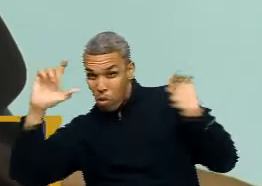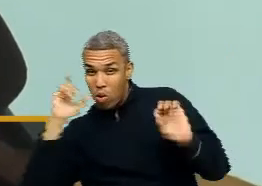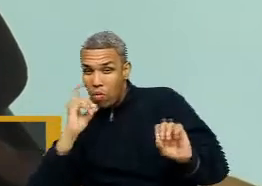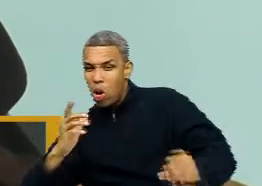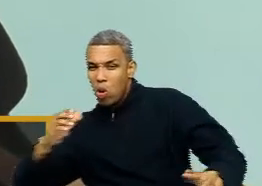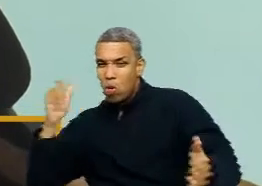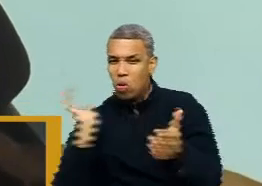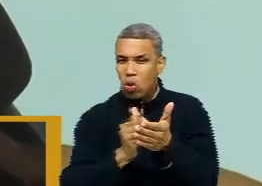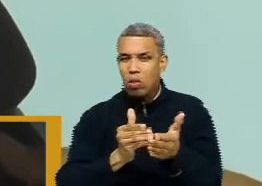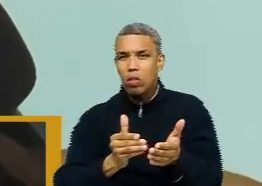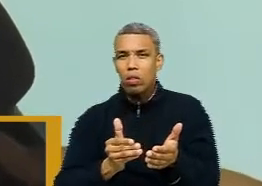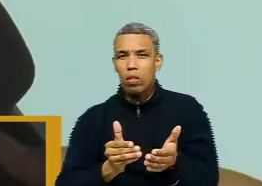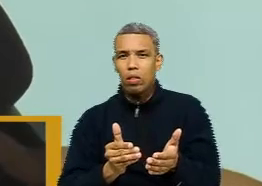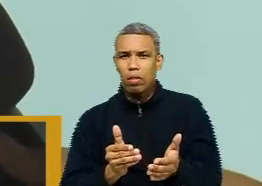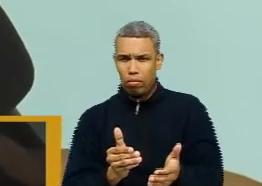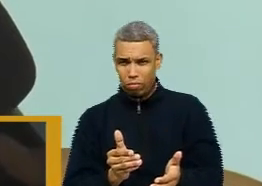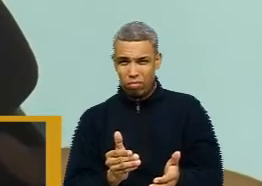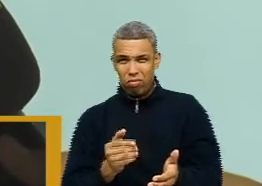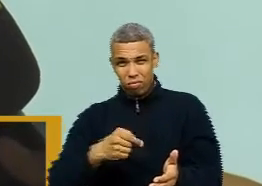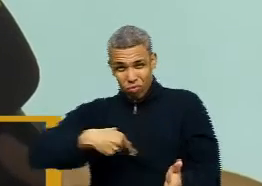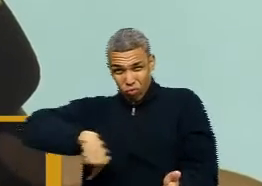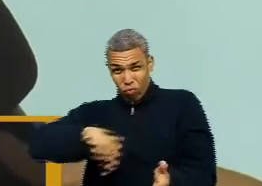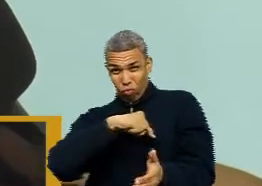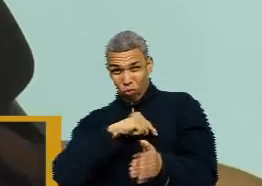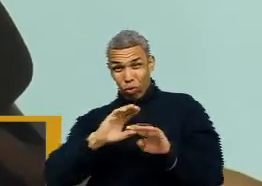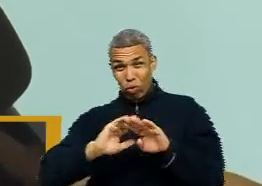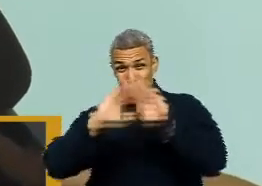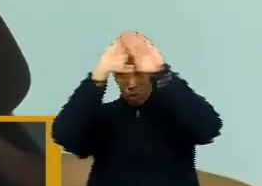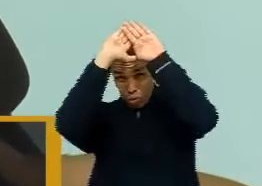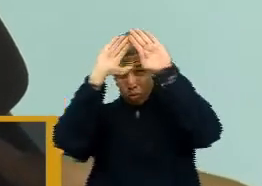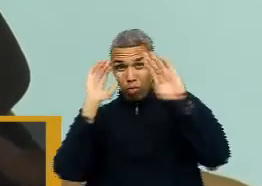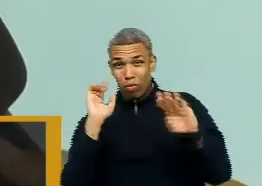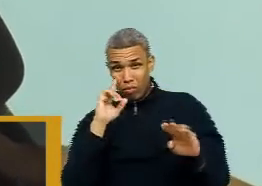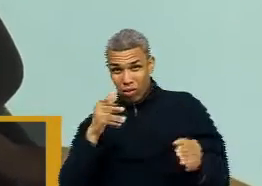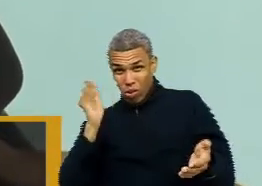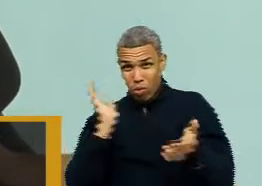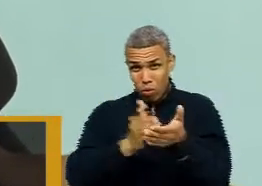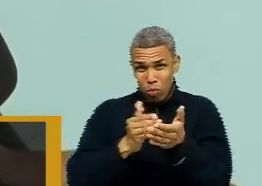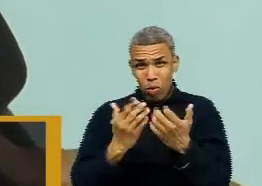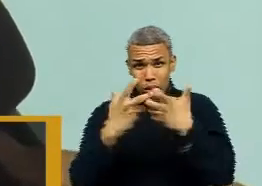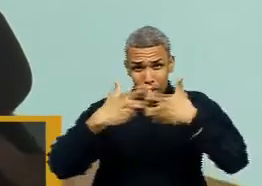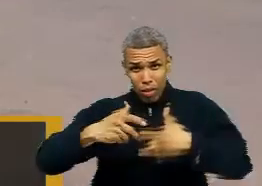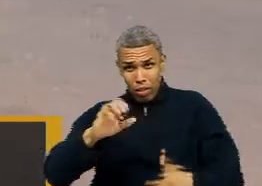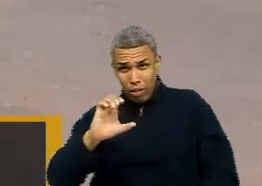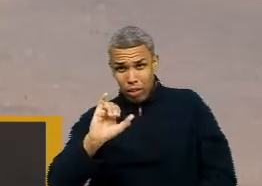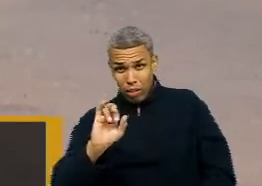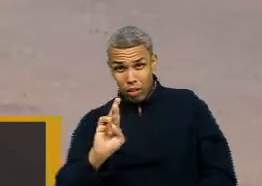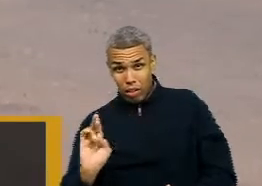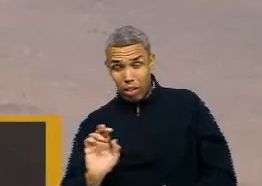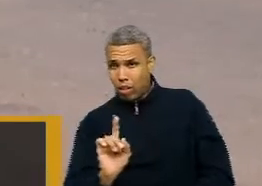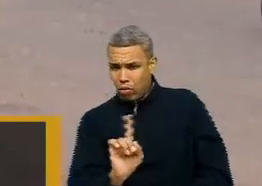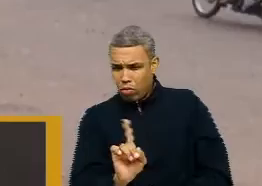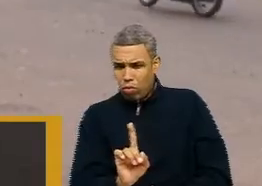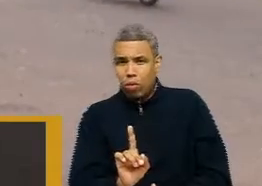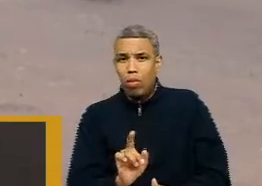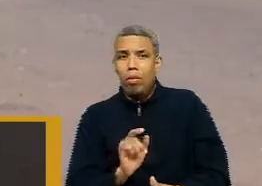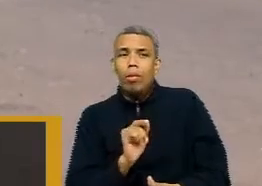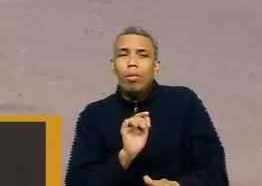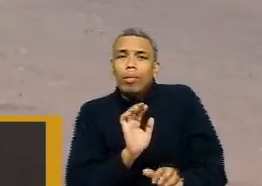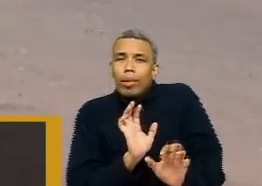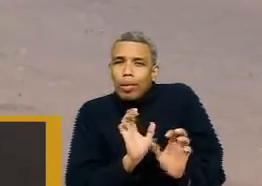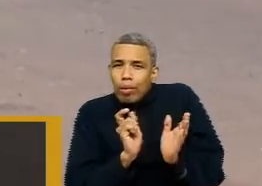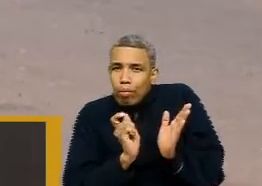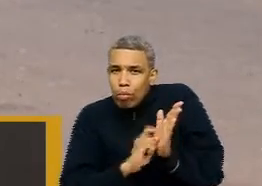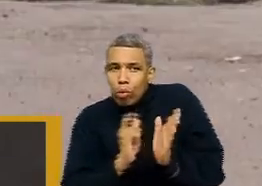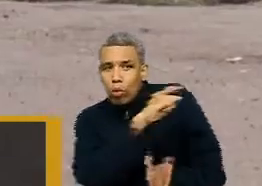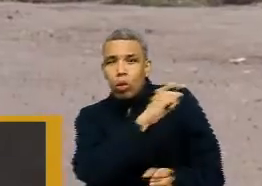estamos aprobando que Ecopetrol llegue a tomar decisiones donde no consulta con nosotros los líderes aquí. Para este martes a las 5 de la mañana, en la